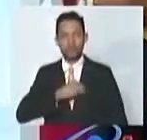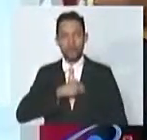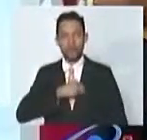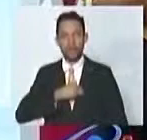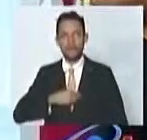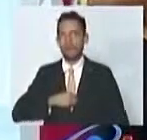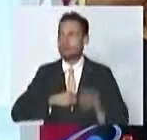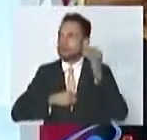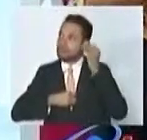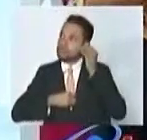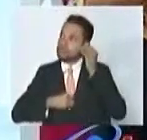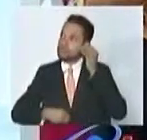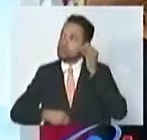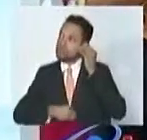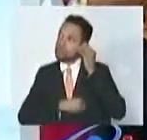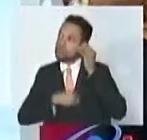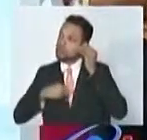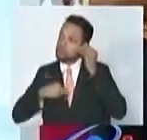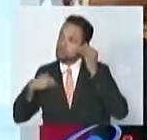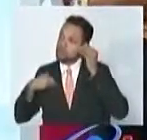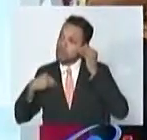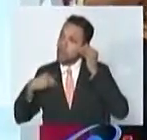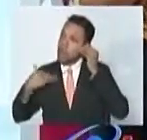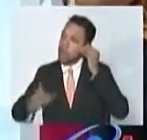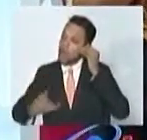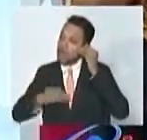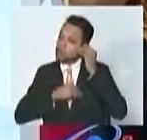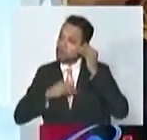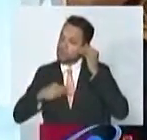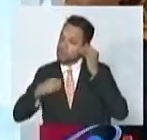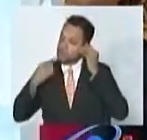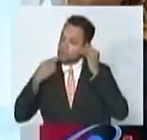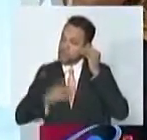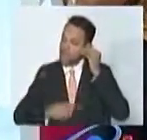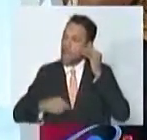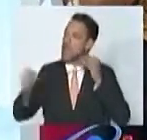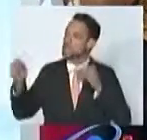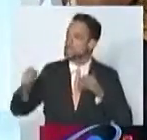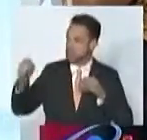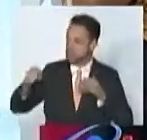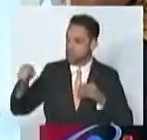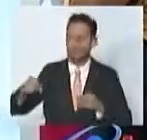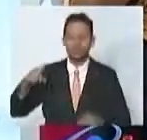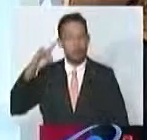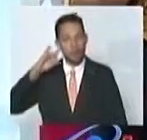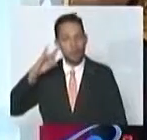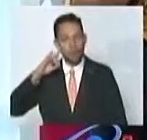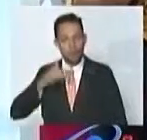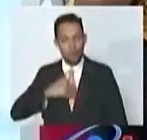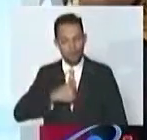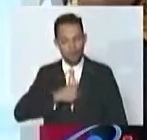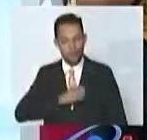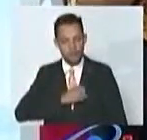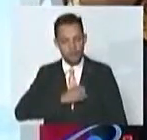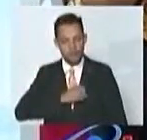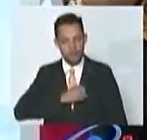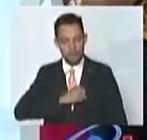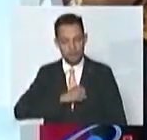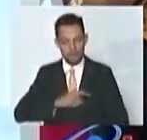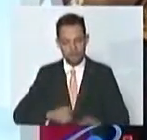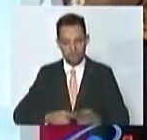qué la utiliza el médico. Y te puede hacer señas para qué la utiliza, que es para escuchar el corazón, para